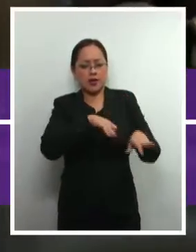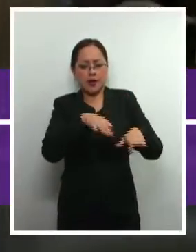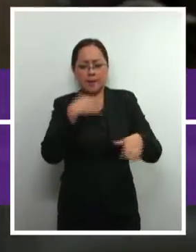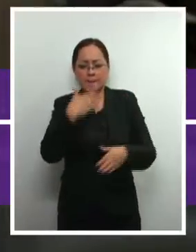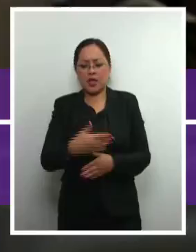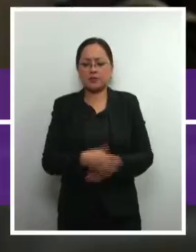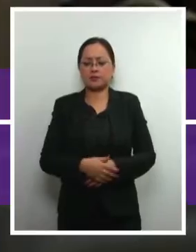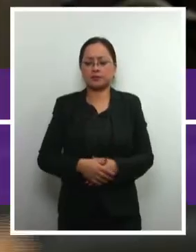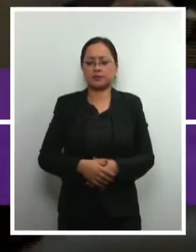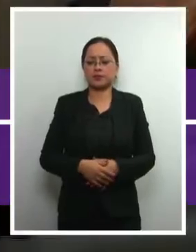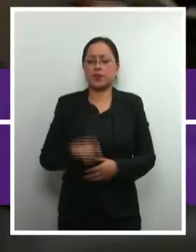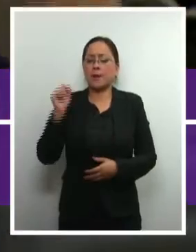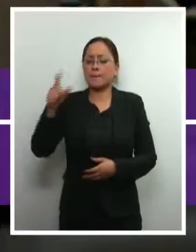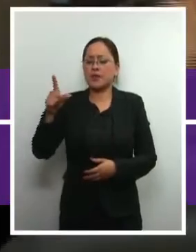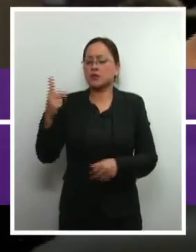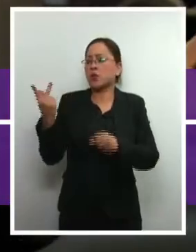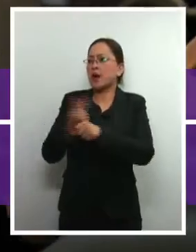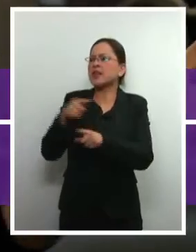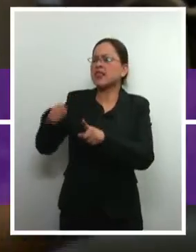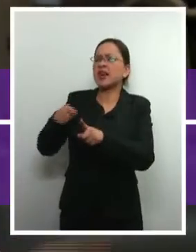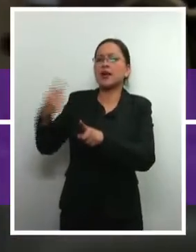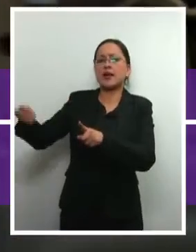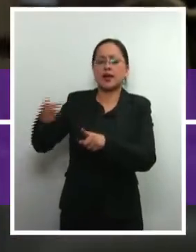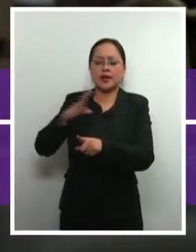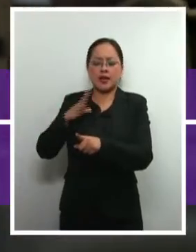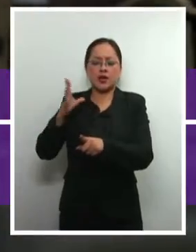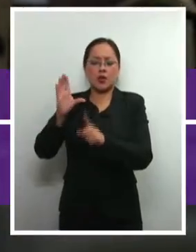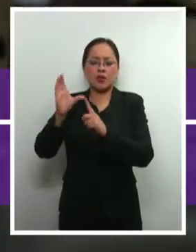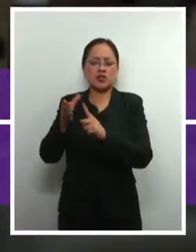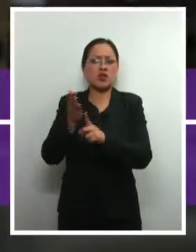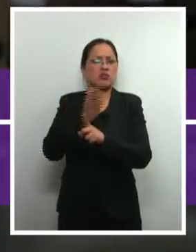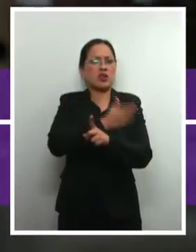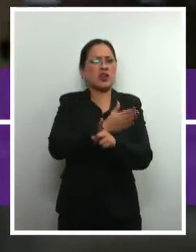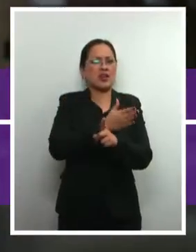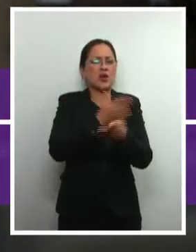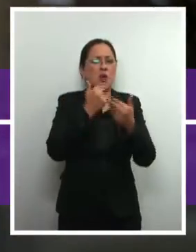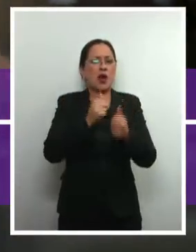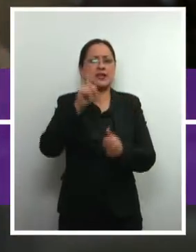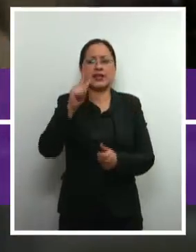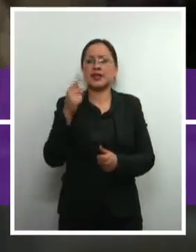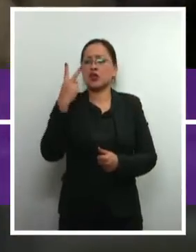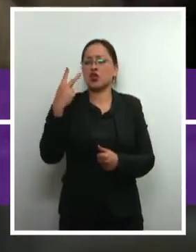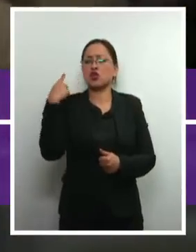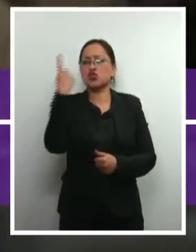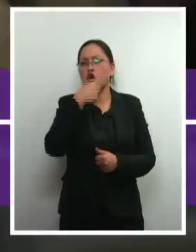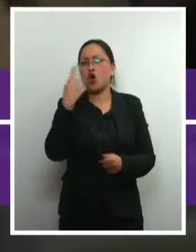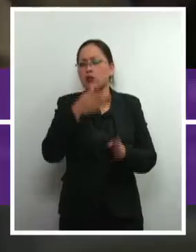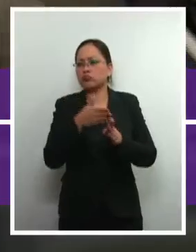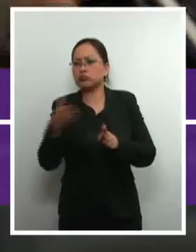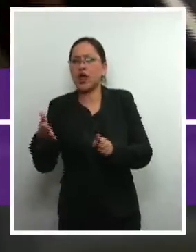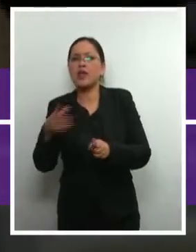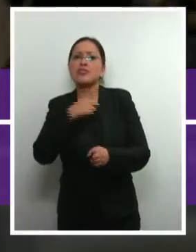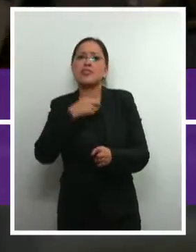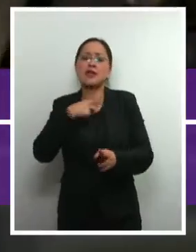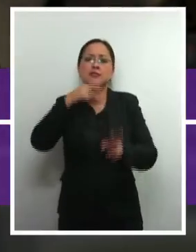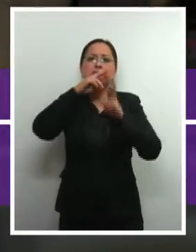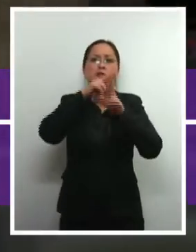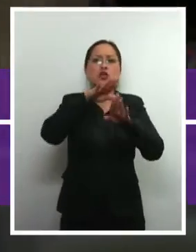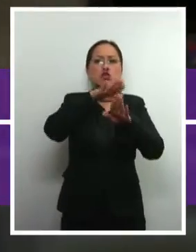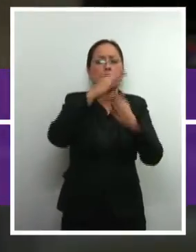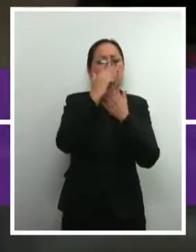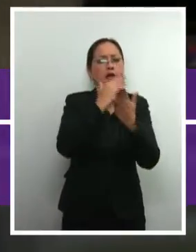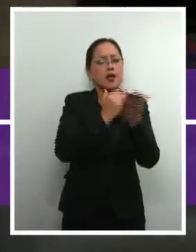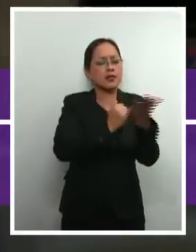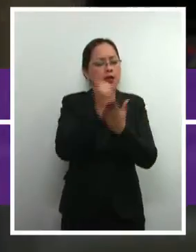suceda también lo que sucedió con la comisión anterior. No se cumplieron las 72 horas y aún tienen que resolver el contenido